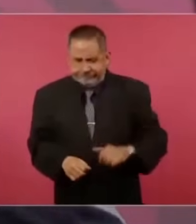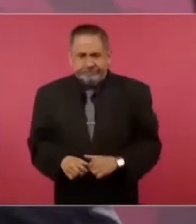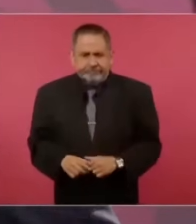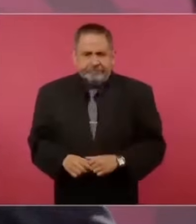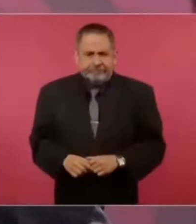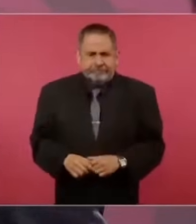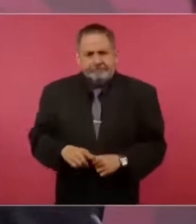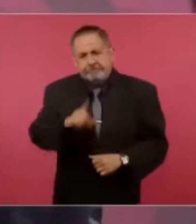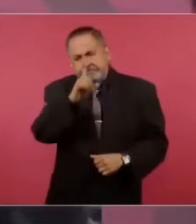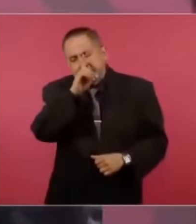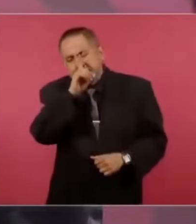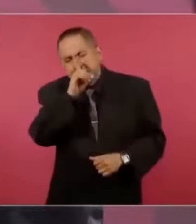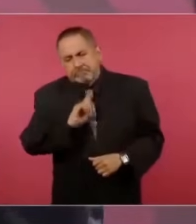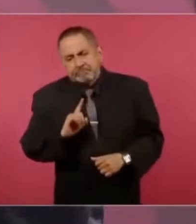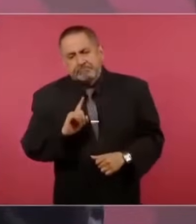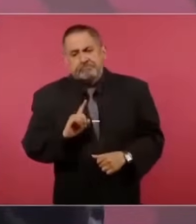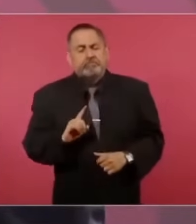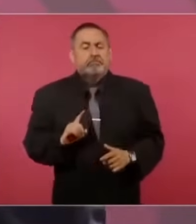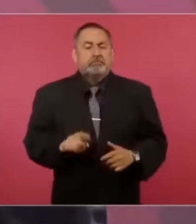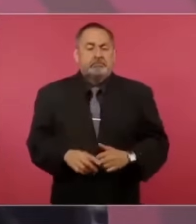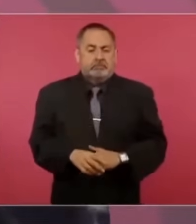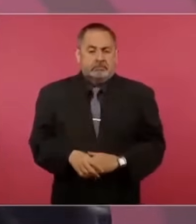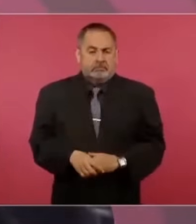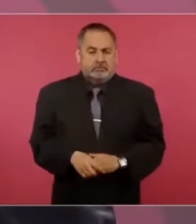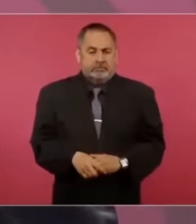lo cual es mentira.